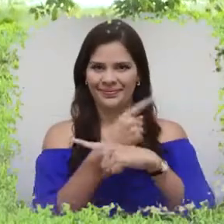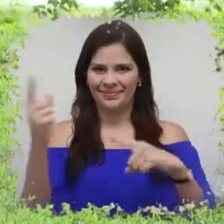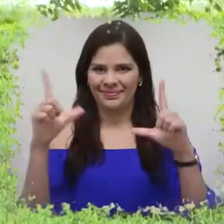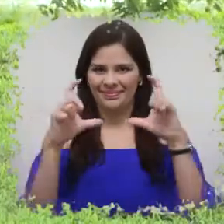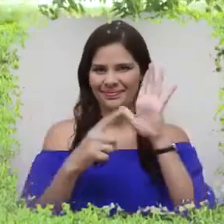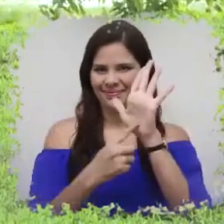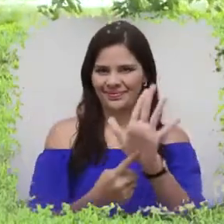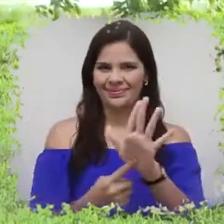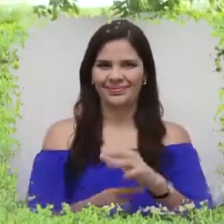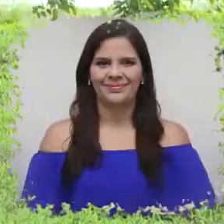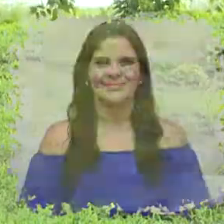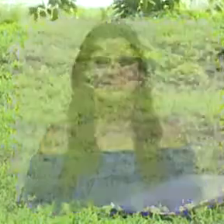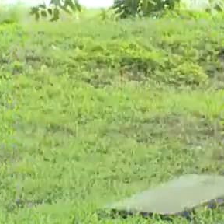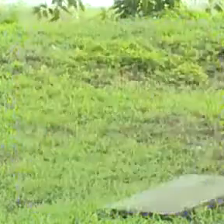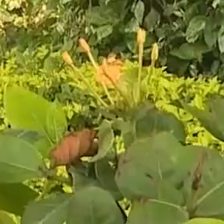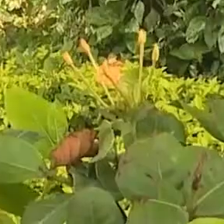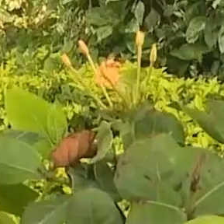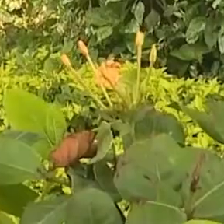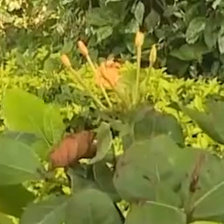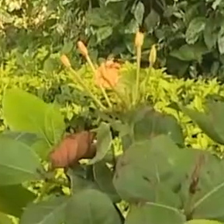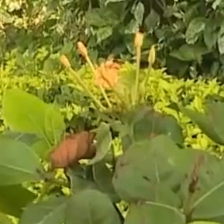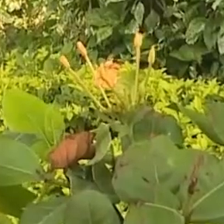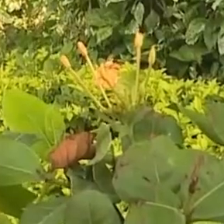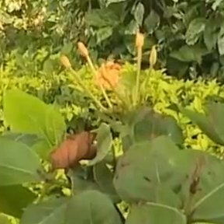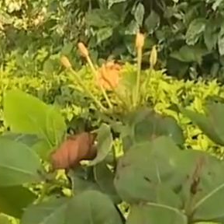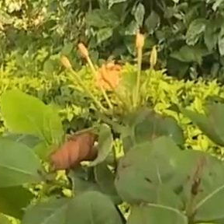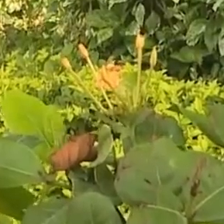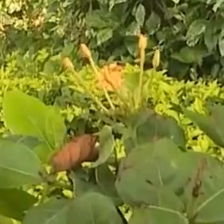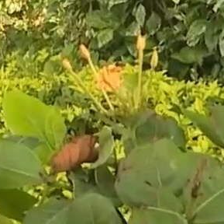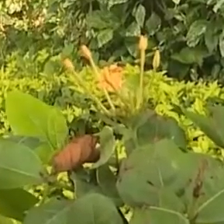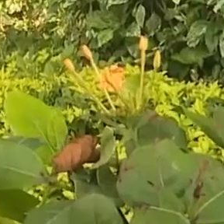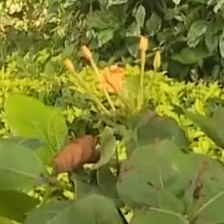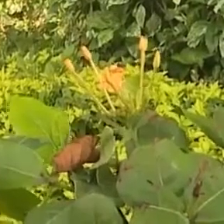Esta es la imagen de la semana.